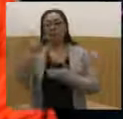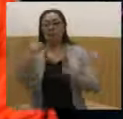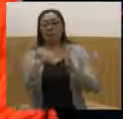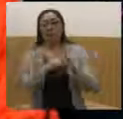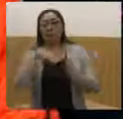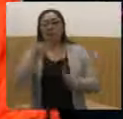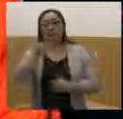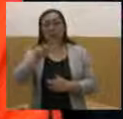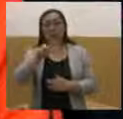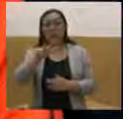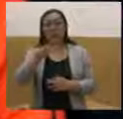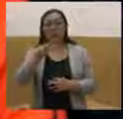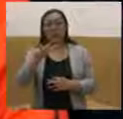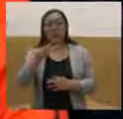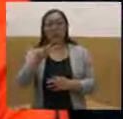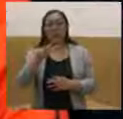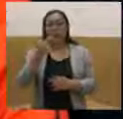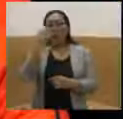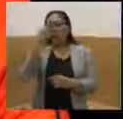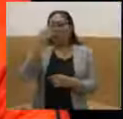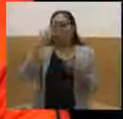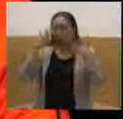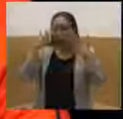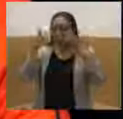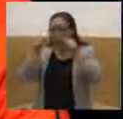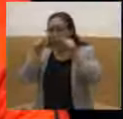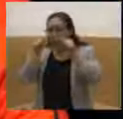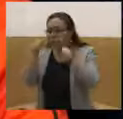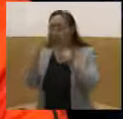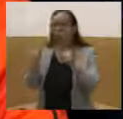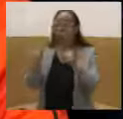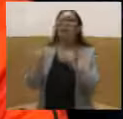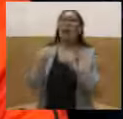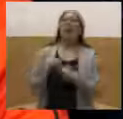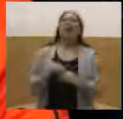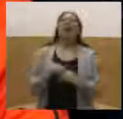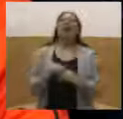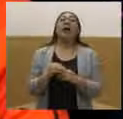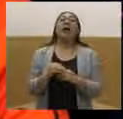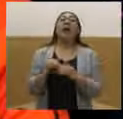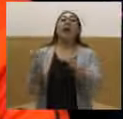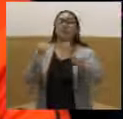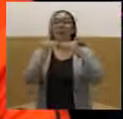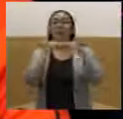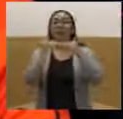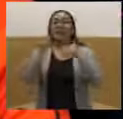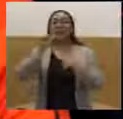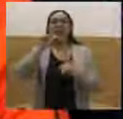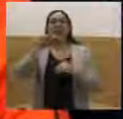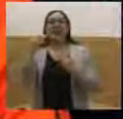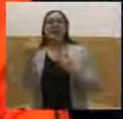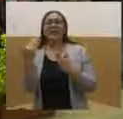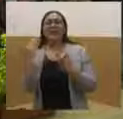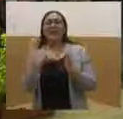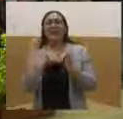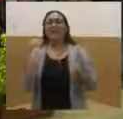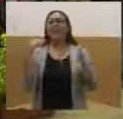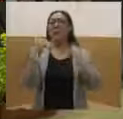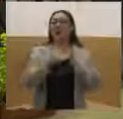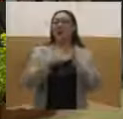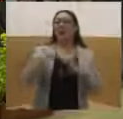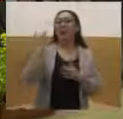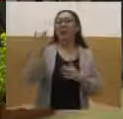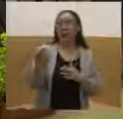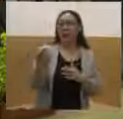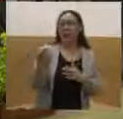tuvo un incremento real de 47 mil millones de pesos. 480 mil cuartos rosas para abatir